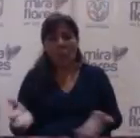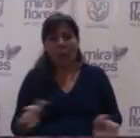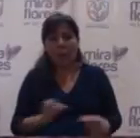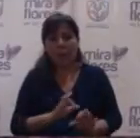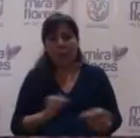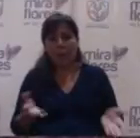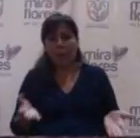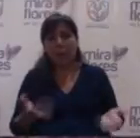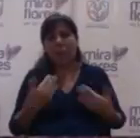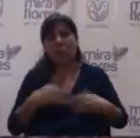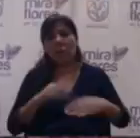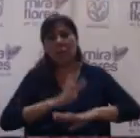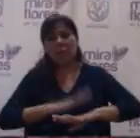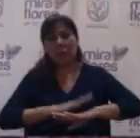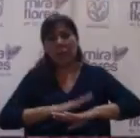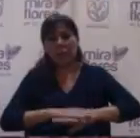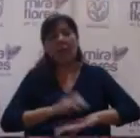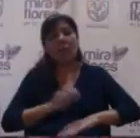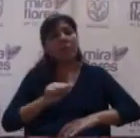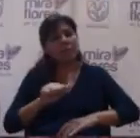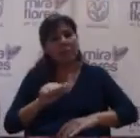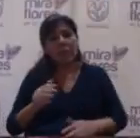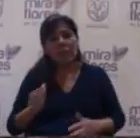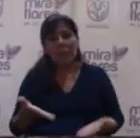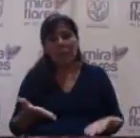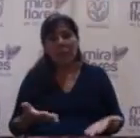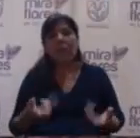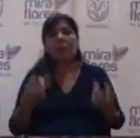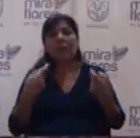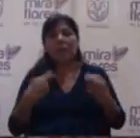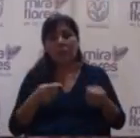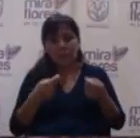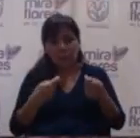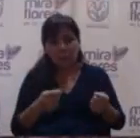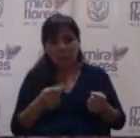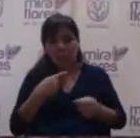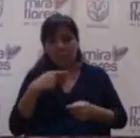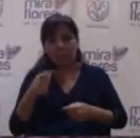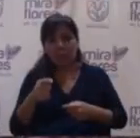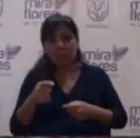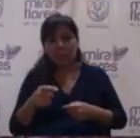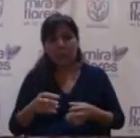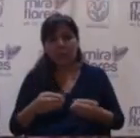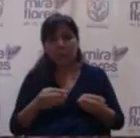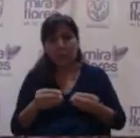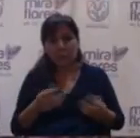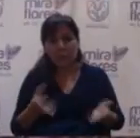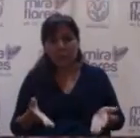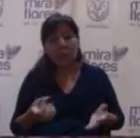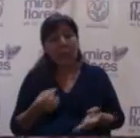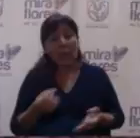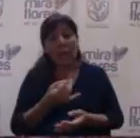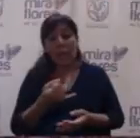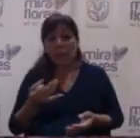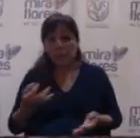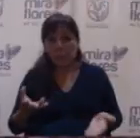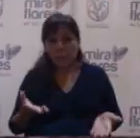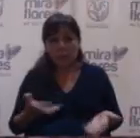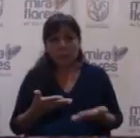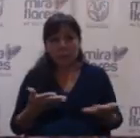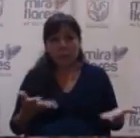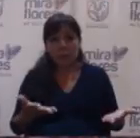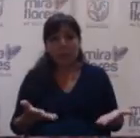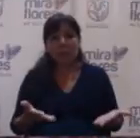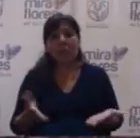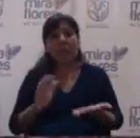existir ocurrencias, hay ocurrencias y se lucha contra esas ocurrencias. Hay algunas situaciones que todavía hay que